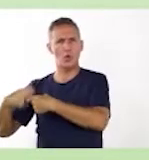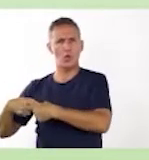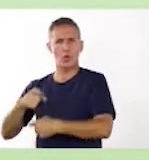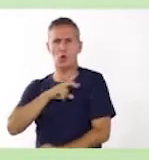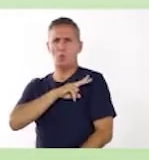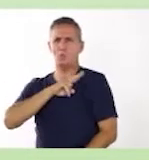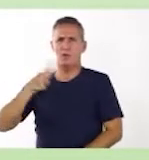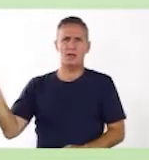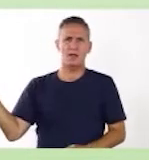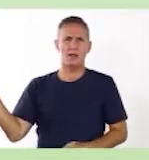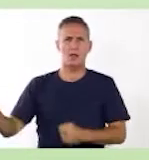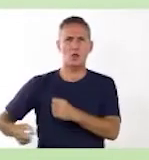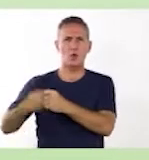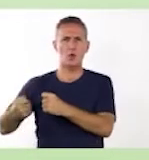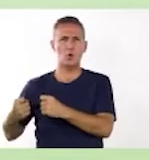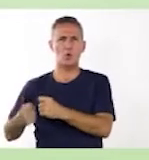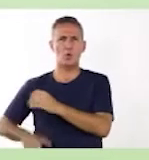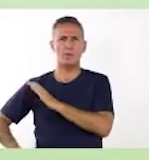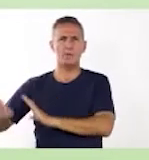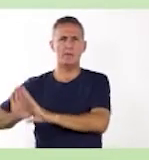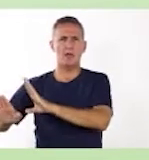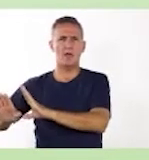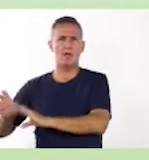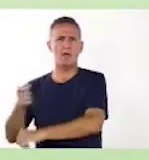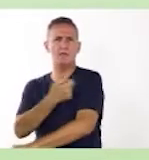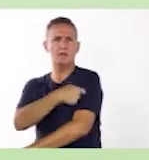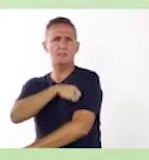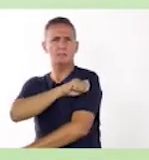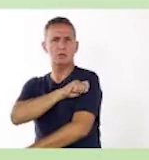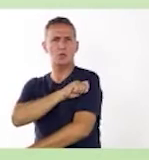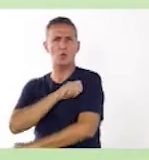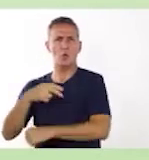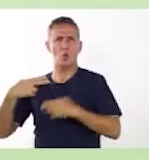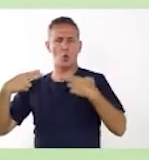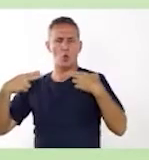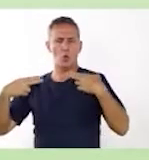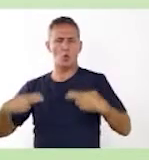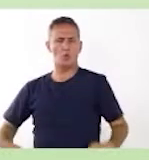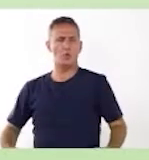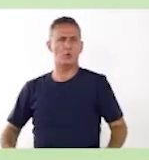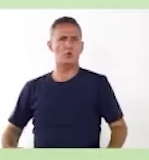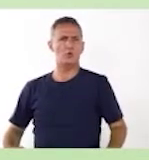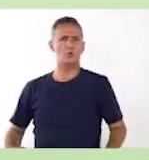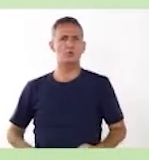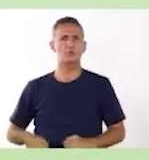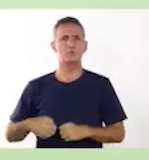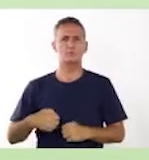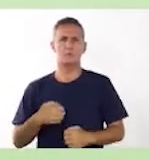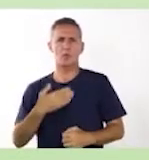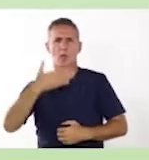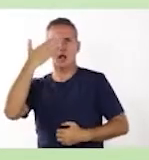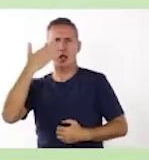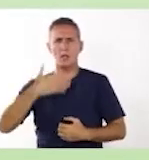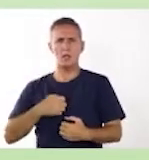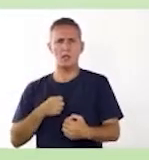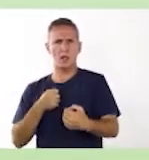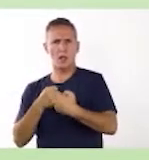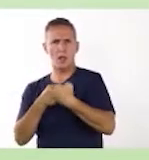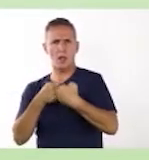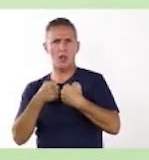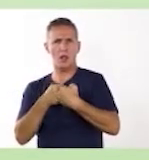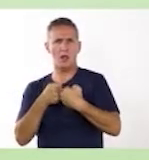esposo, valiente, lucha por la defensa de su ciudad con honor y